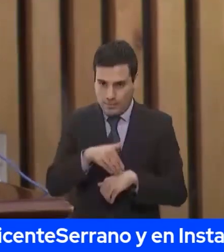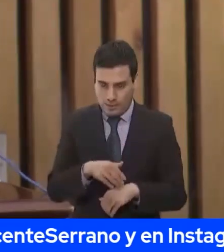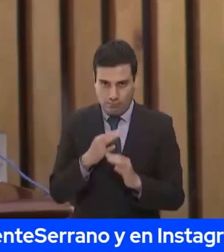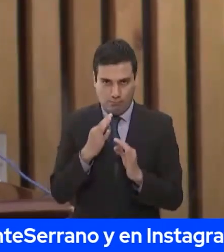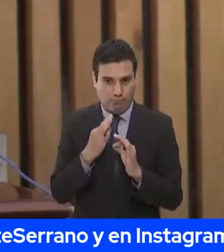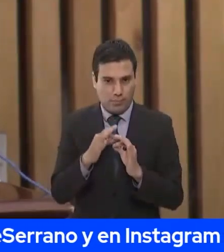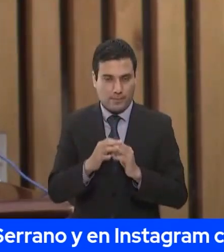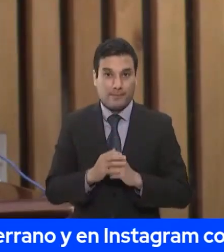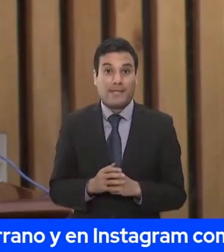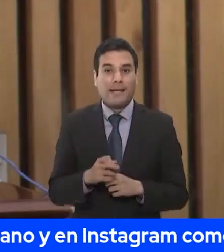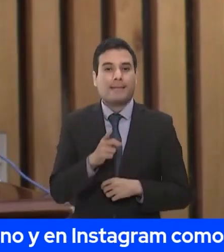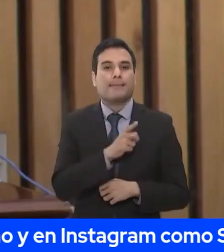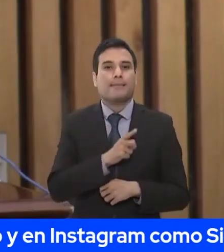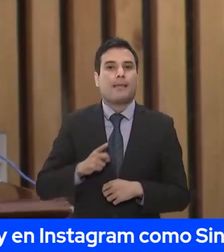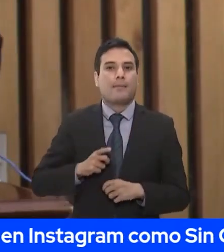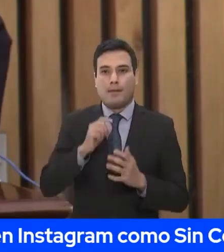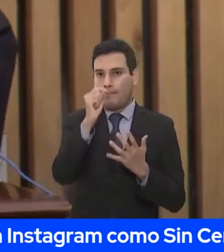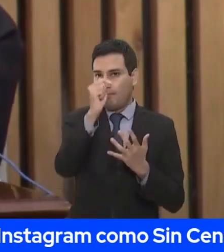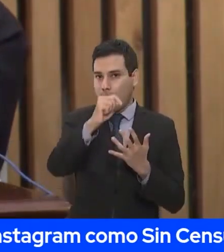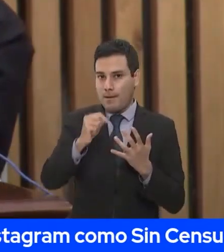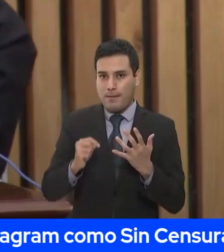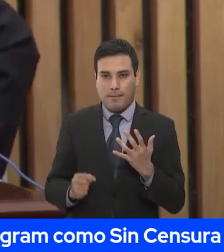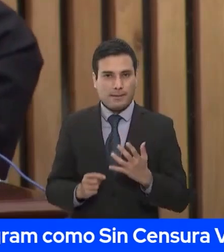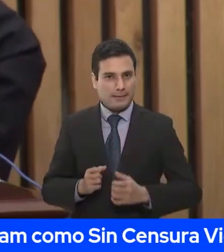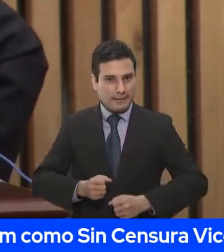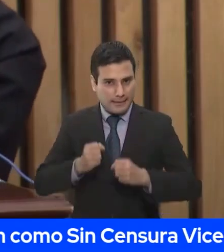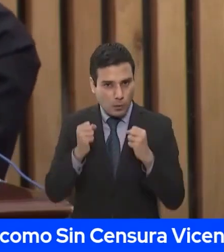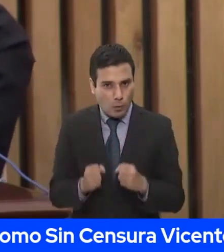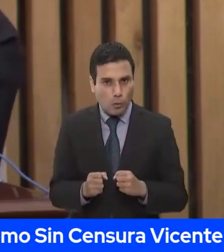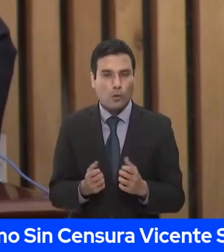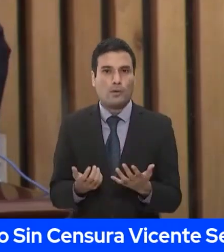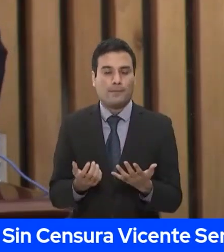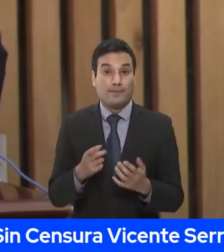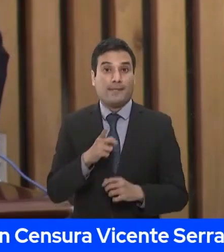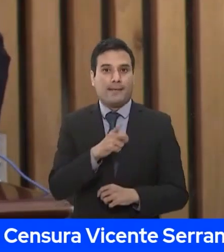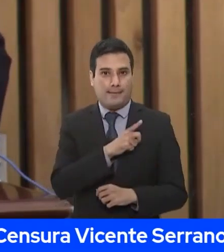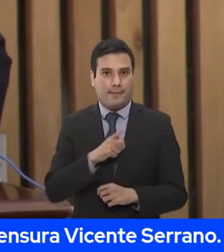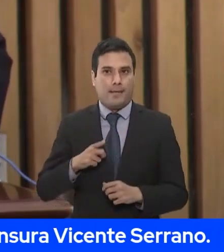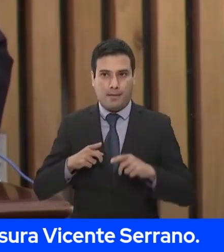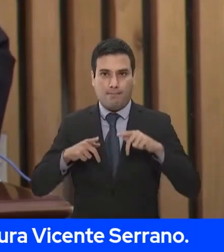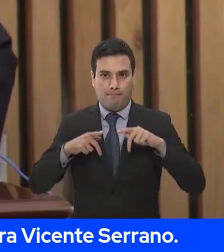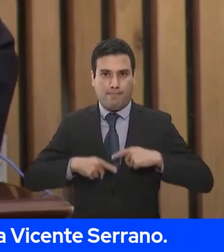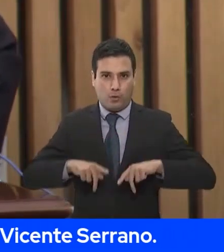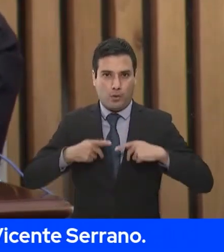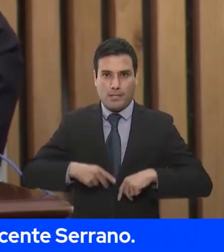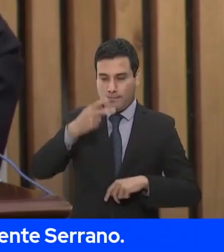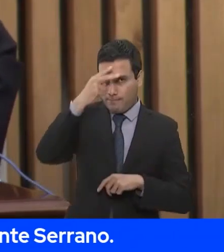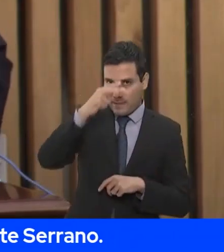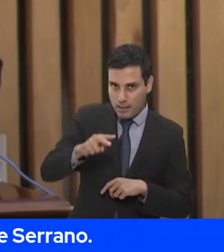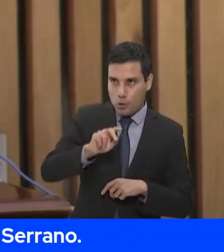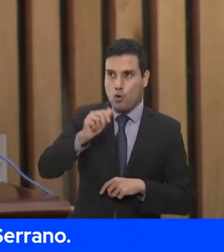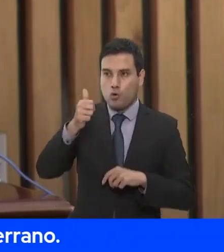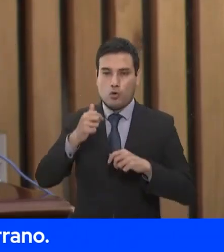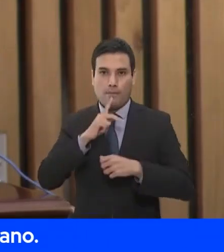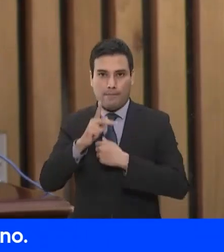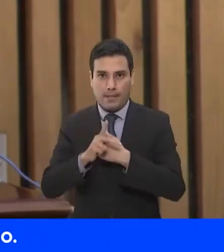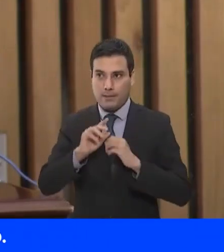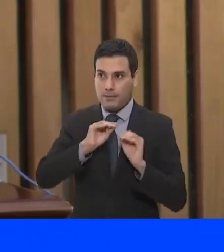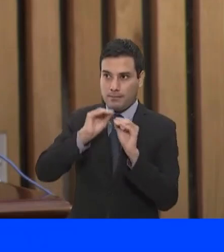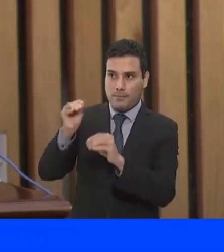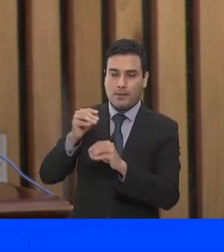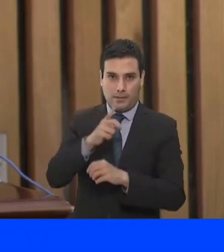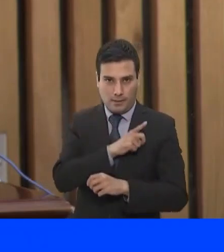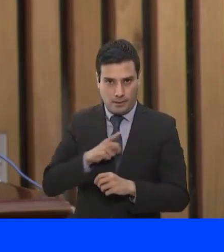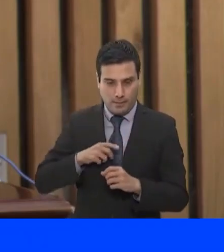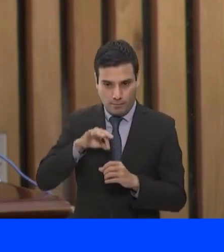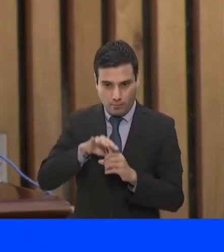los elementos de seguridad en las urnas, que no se permita el ejercicio del voto de los mexicanos en el extranjero o que se